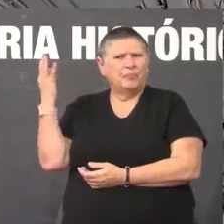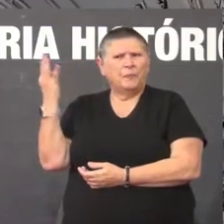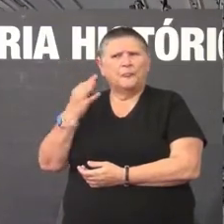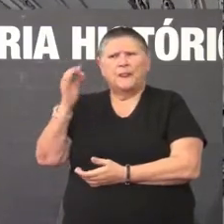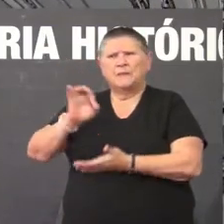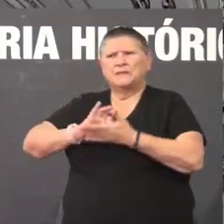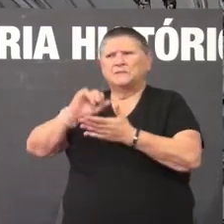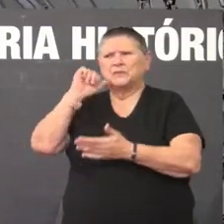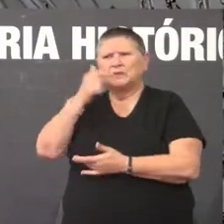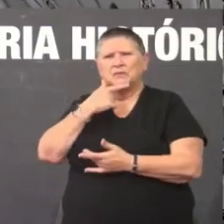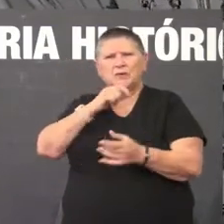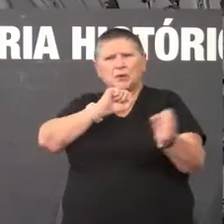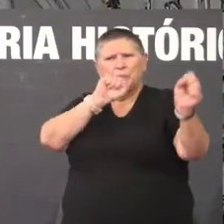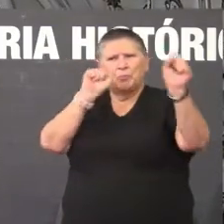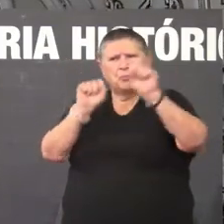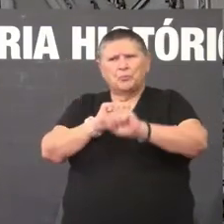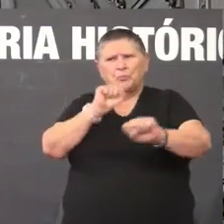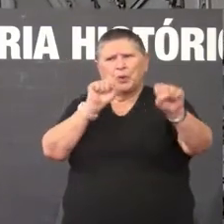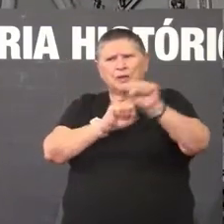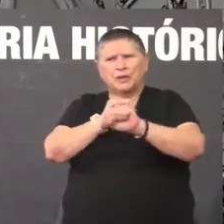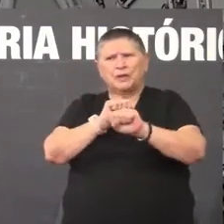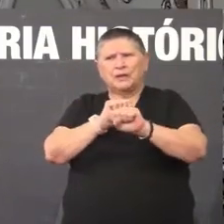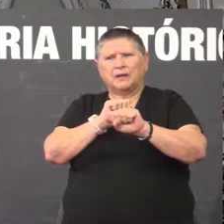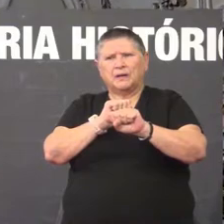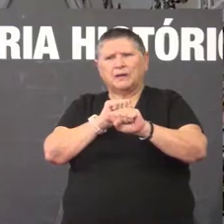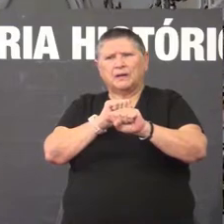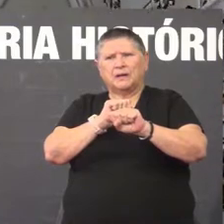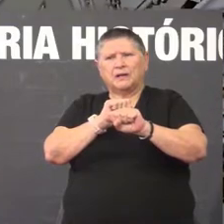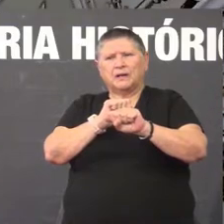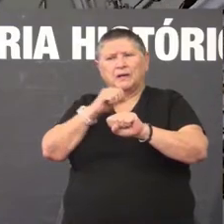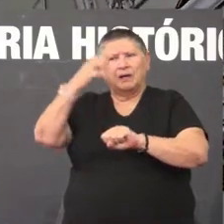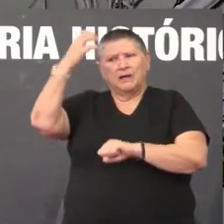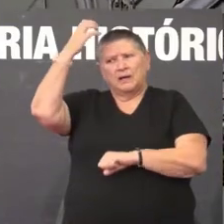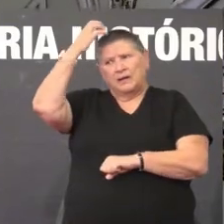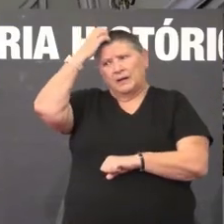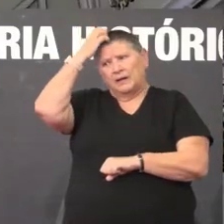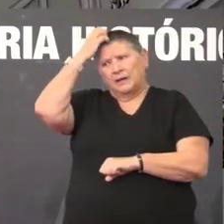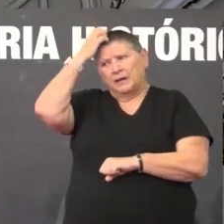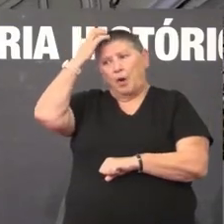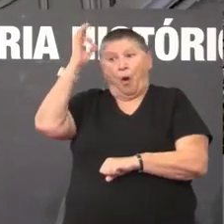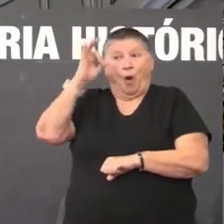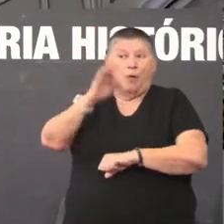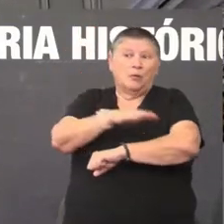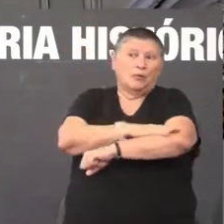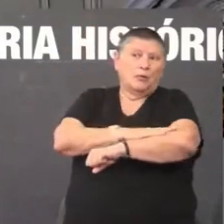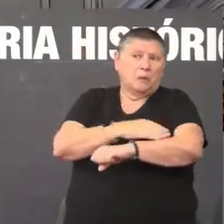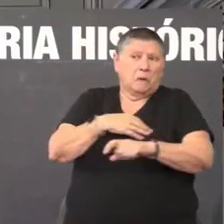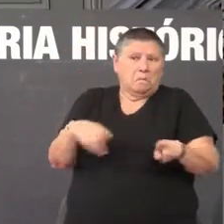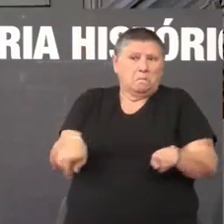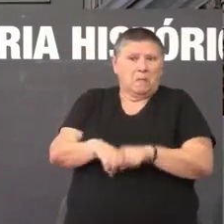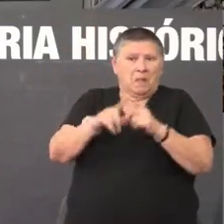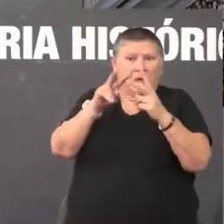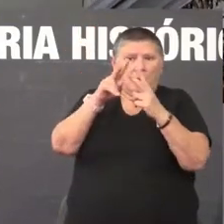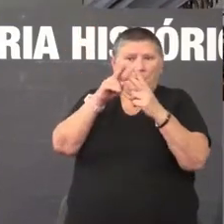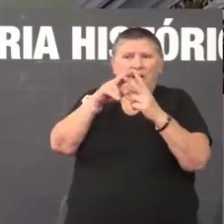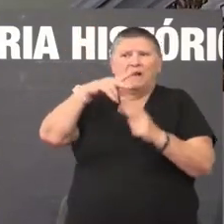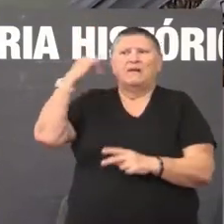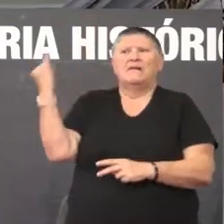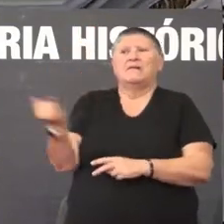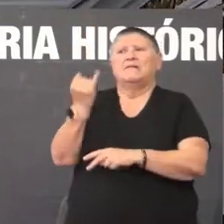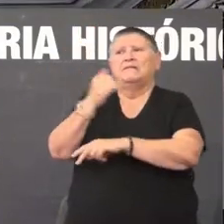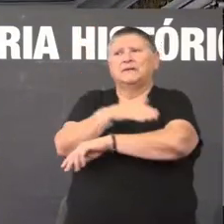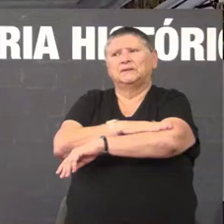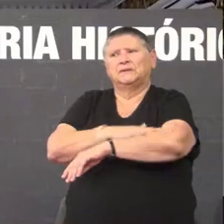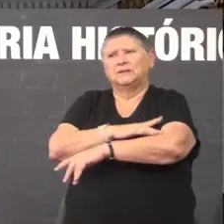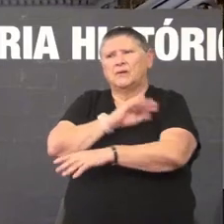Creo que lo hablábamos ayer. ¿Debe el servicio secreto proteger al rey o al gobierno, que me da igual, al jefe del Estado,